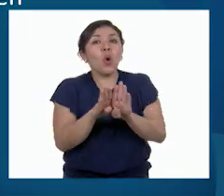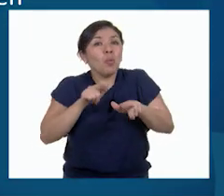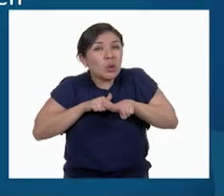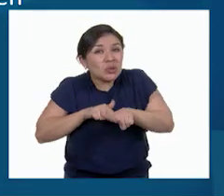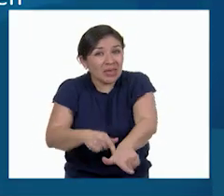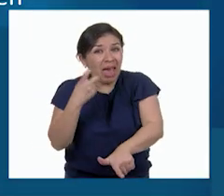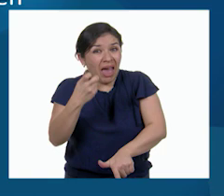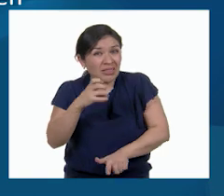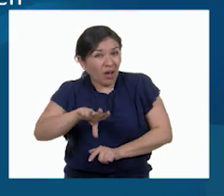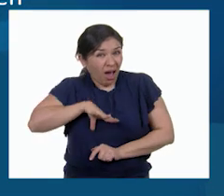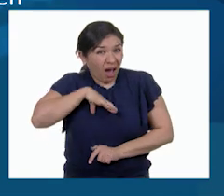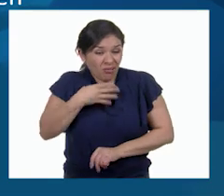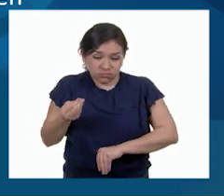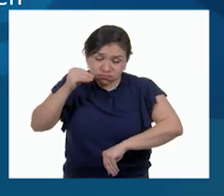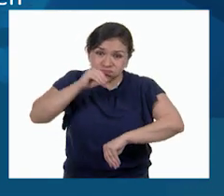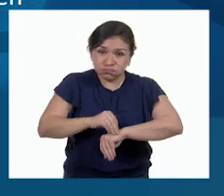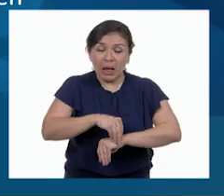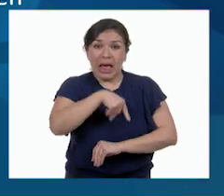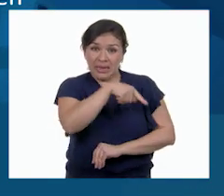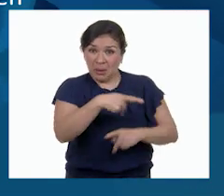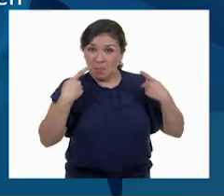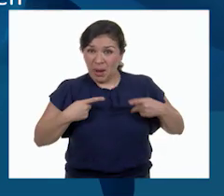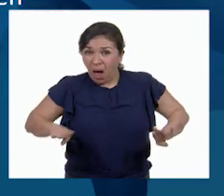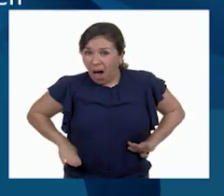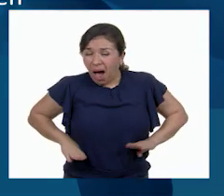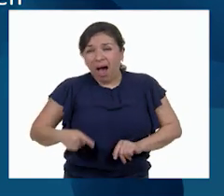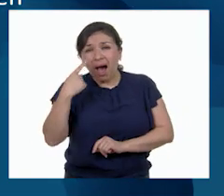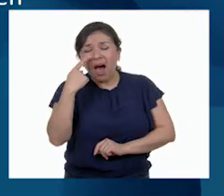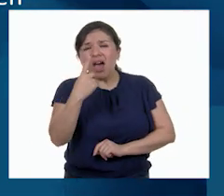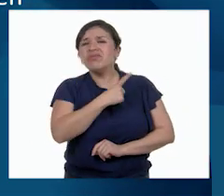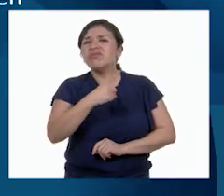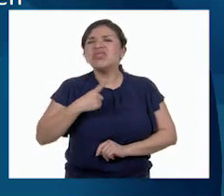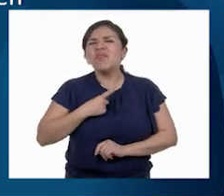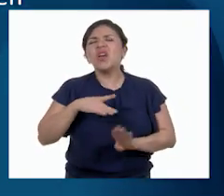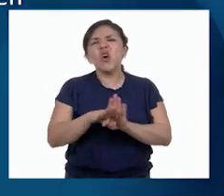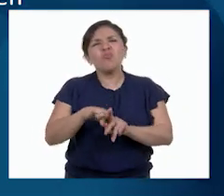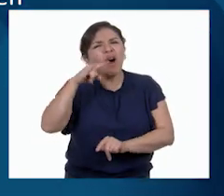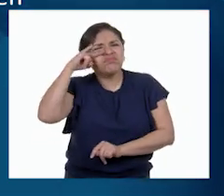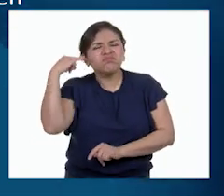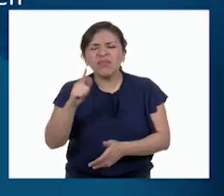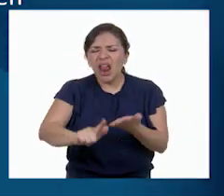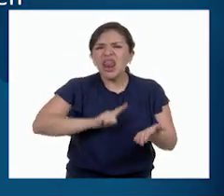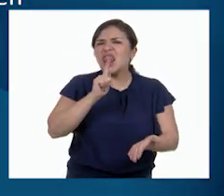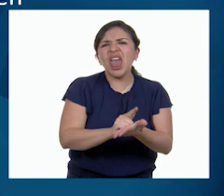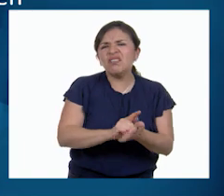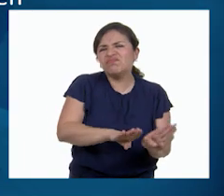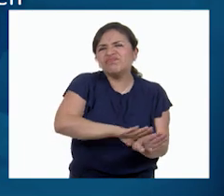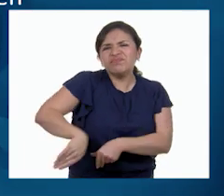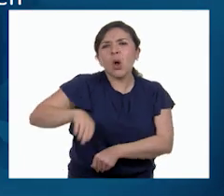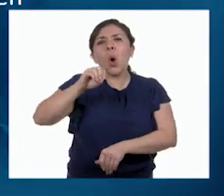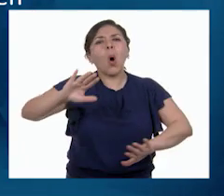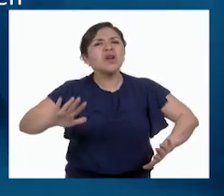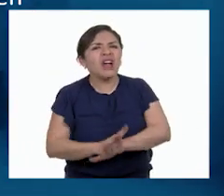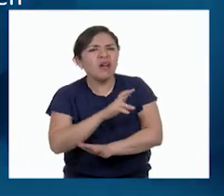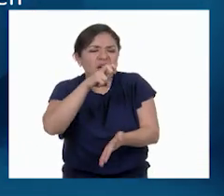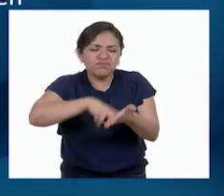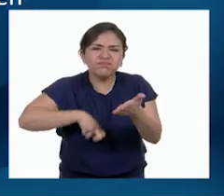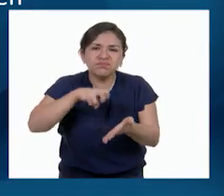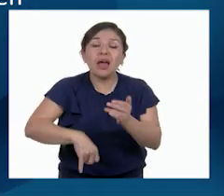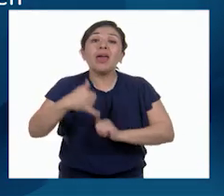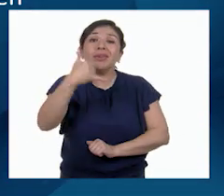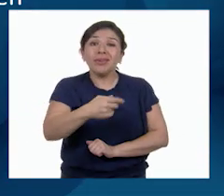el poder, los dictadores tienen que ignorar las leyes o tienen que cambiarlas y